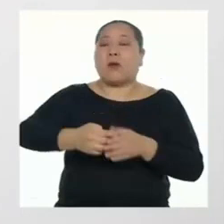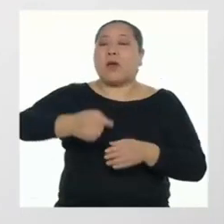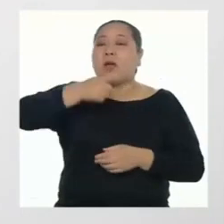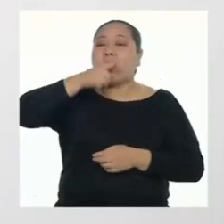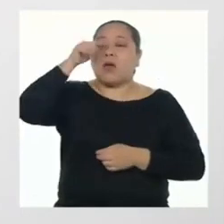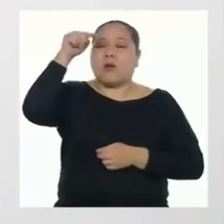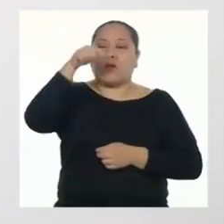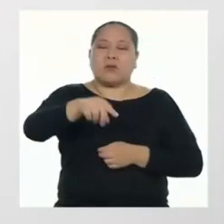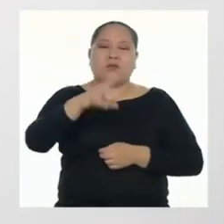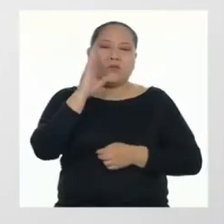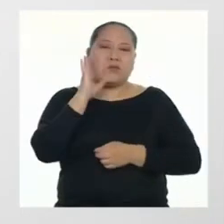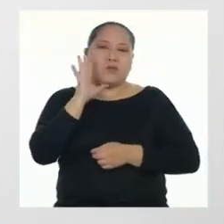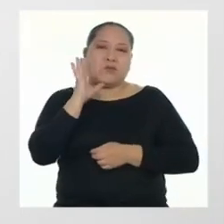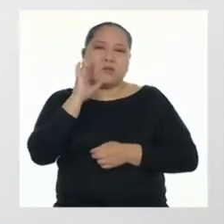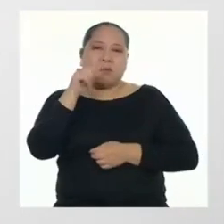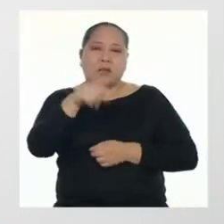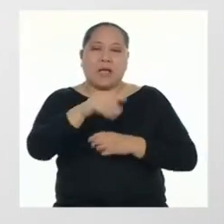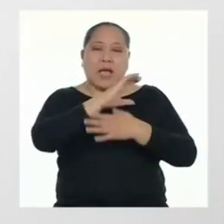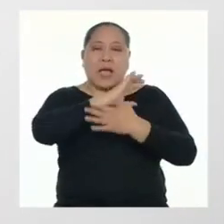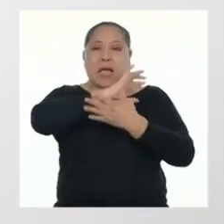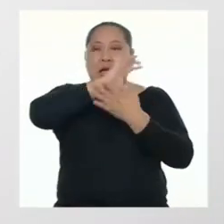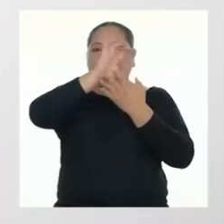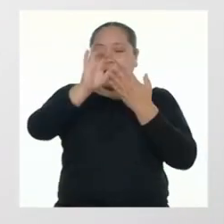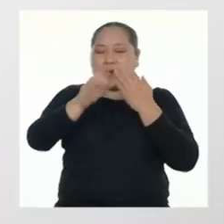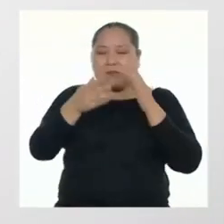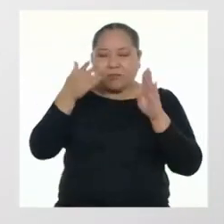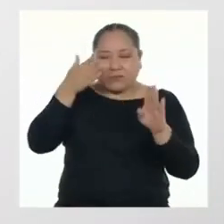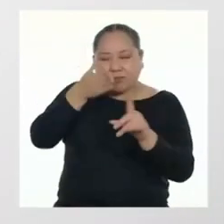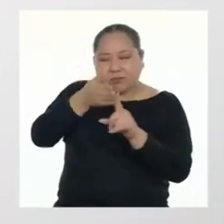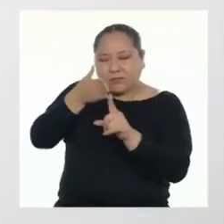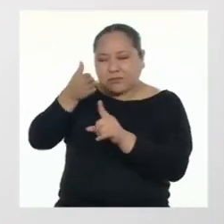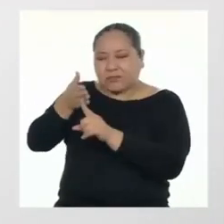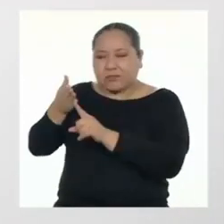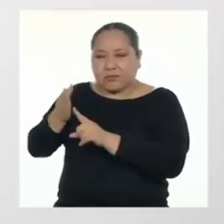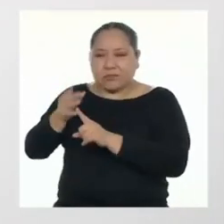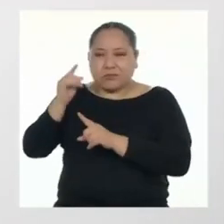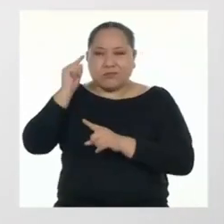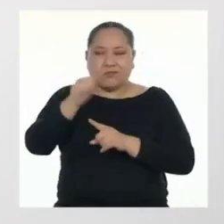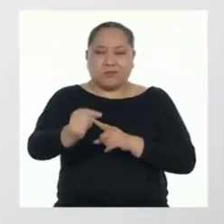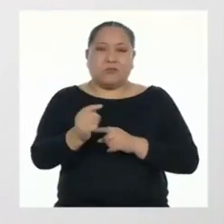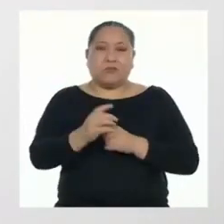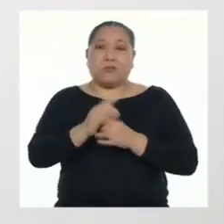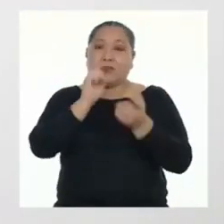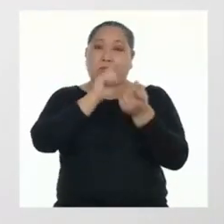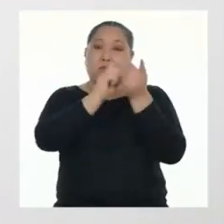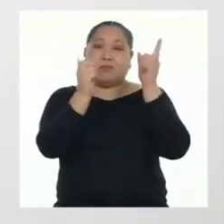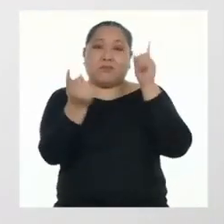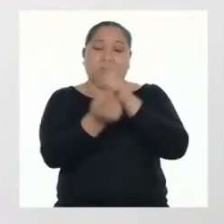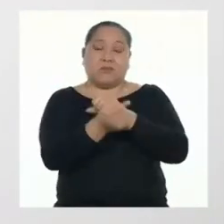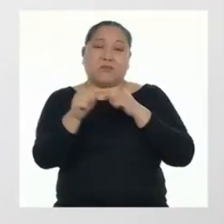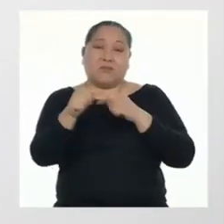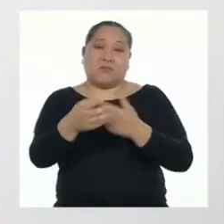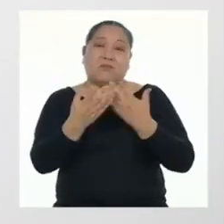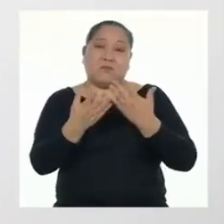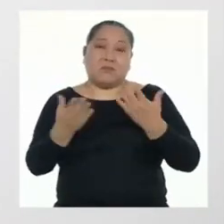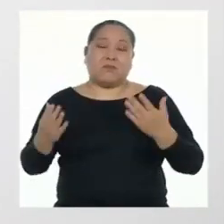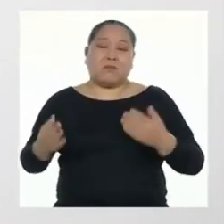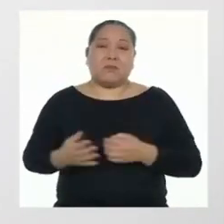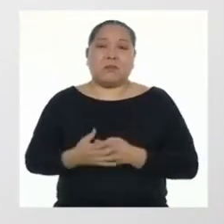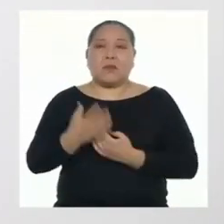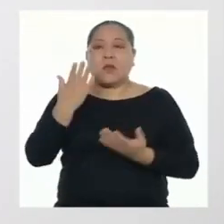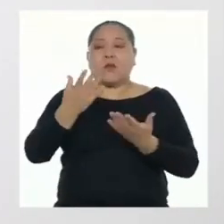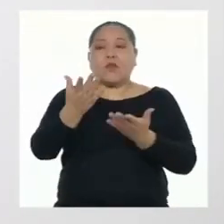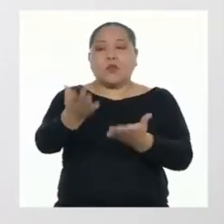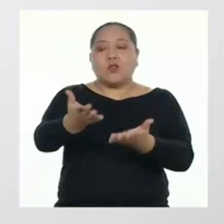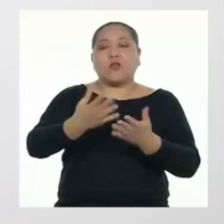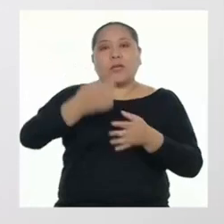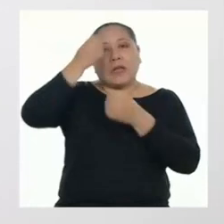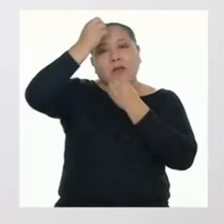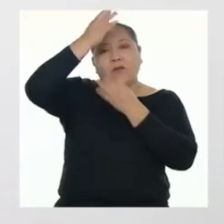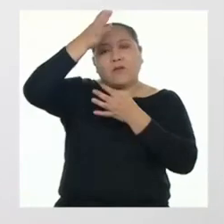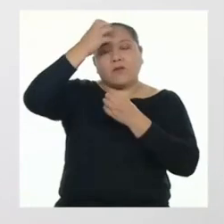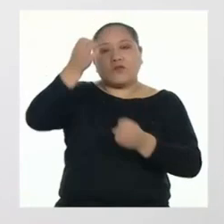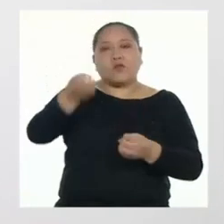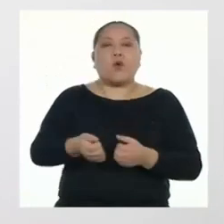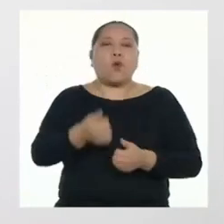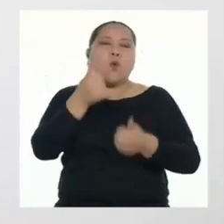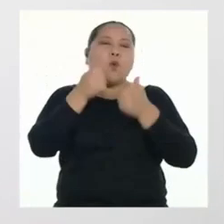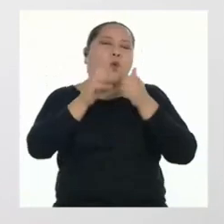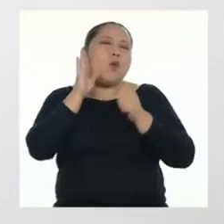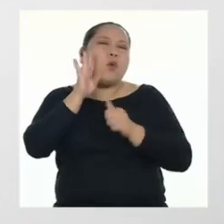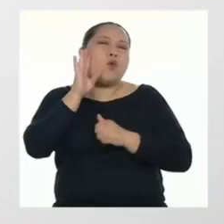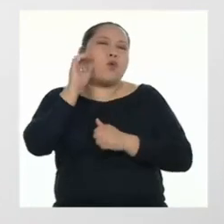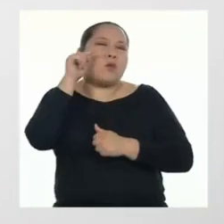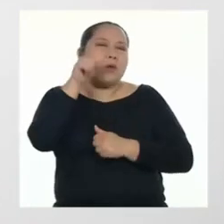está contaminada. Las características específicas que pueden estar sufriendo estos organismos hasta pueden darnos información sobre la clase